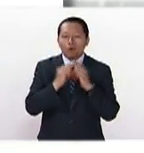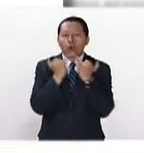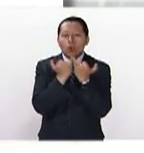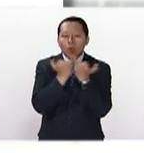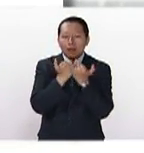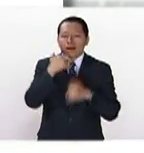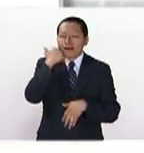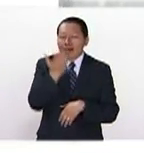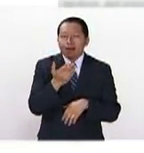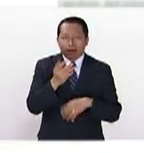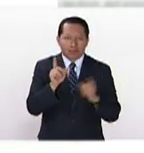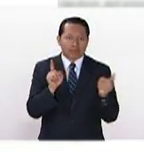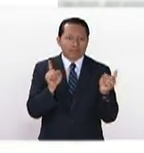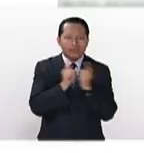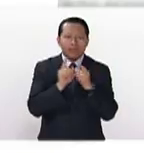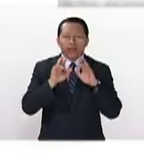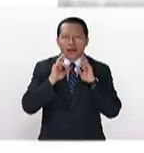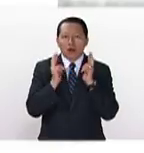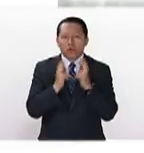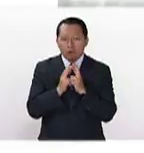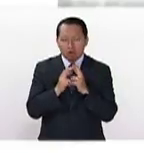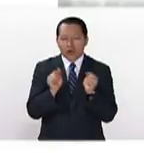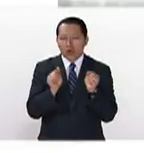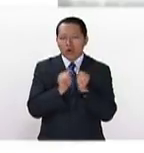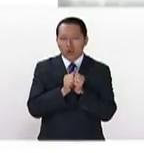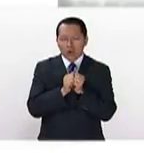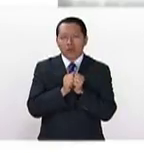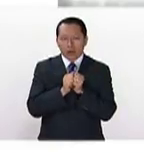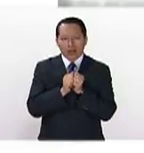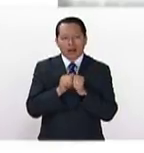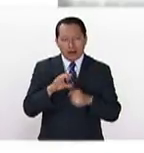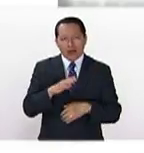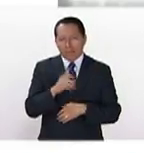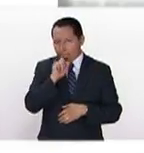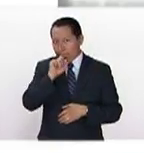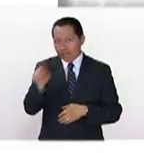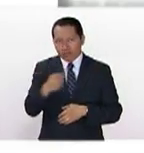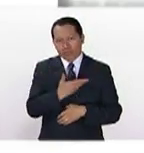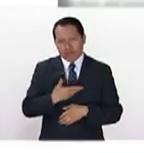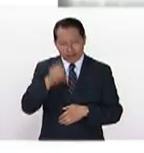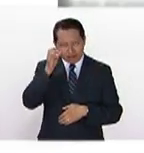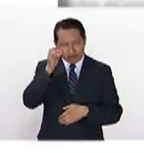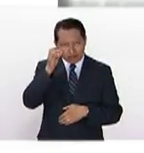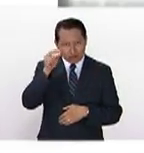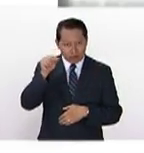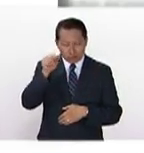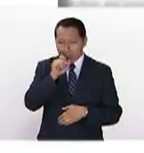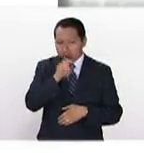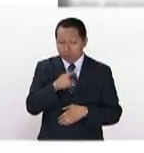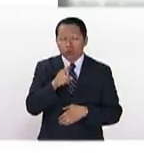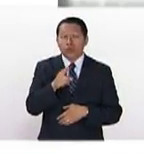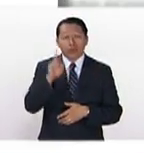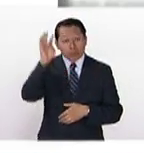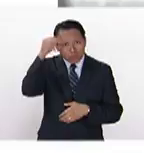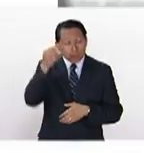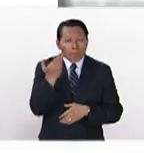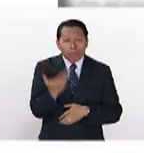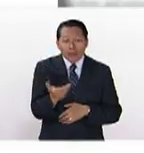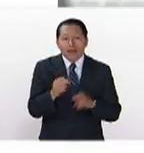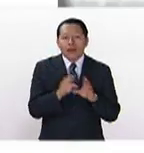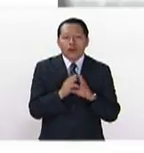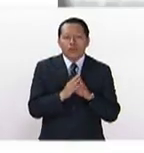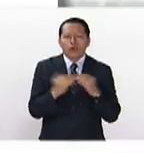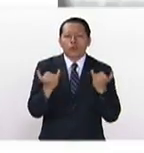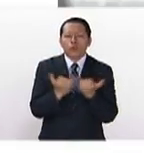también busca sostener una reunión con precisamente con el presidente. Además, Trump pidió que, bueno, pues también se